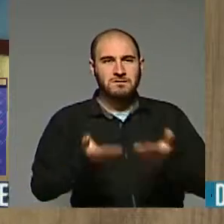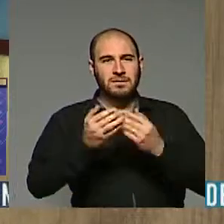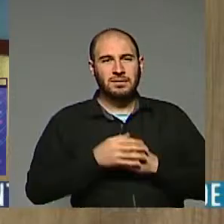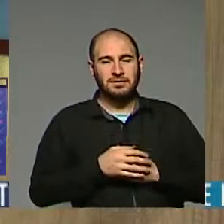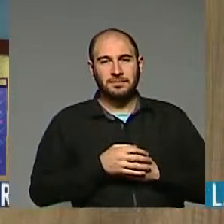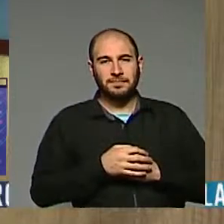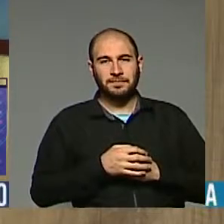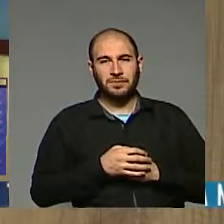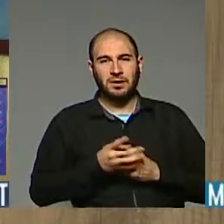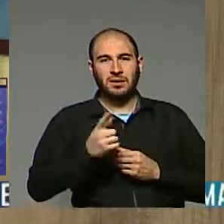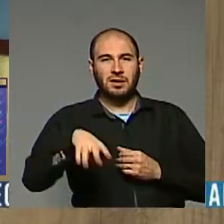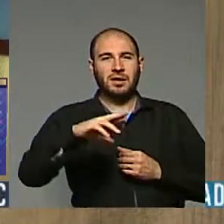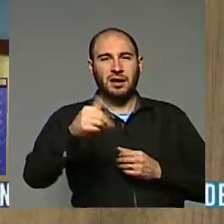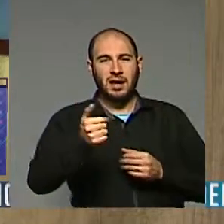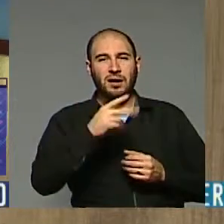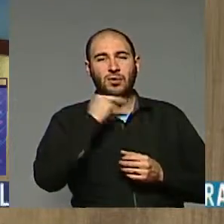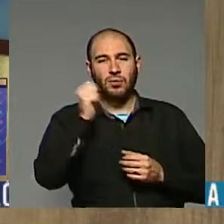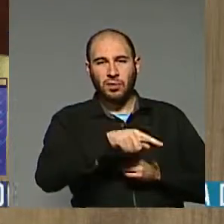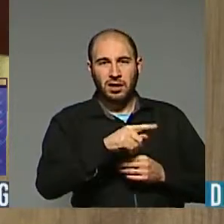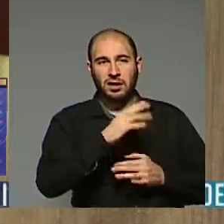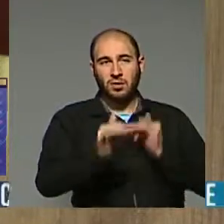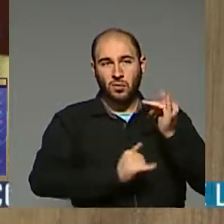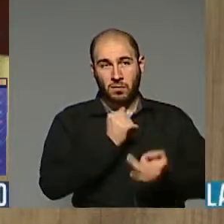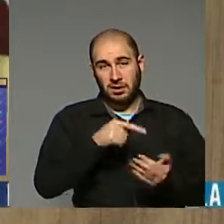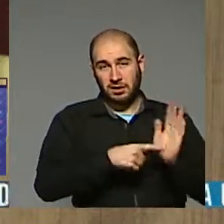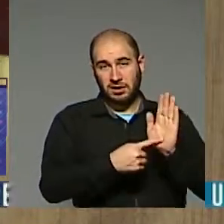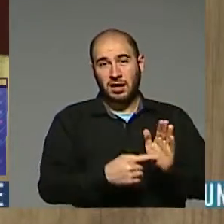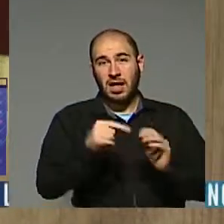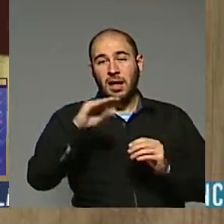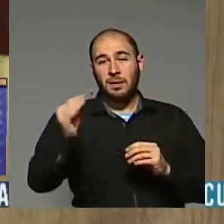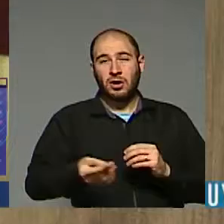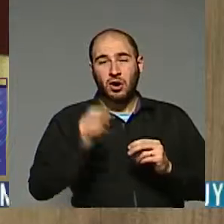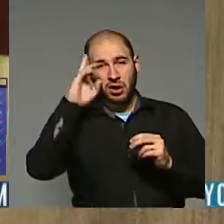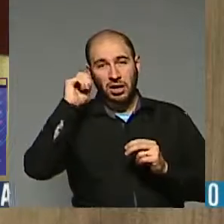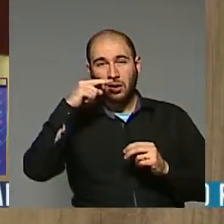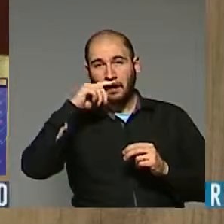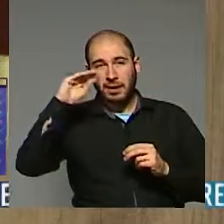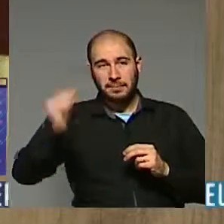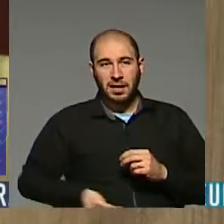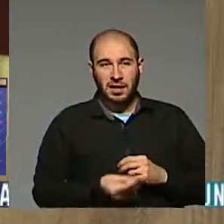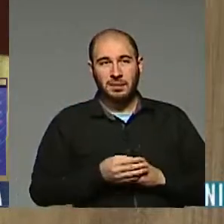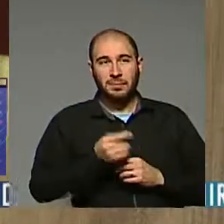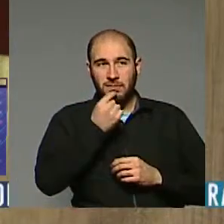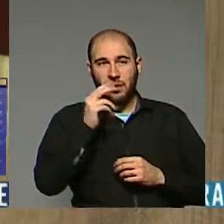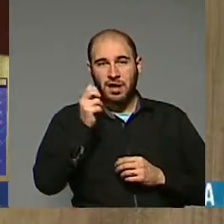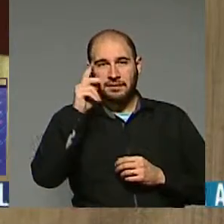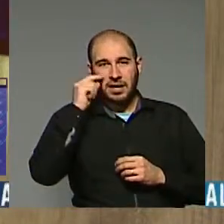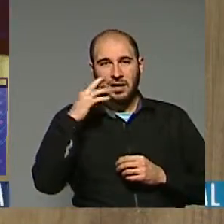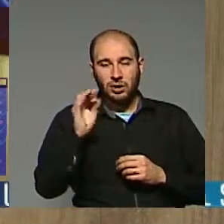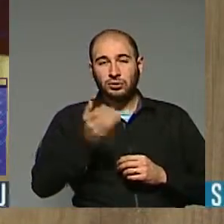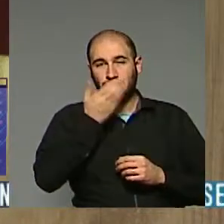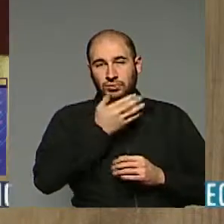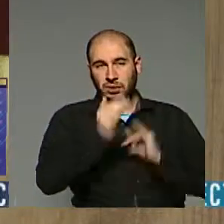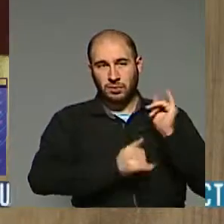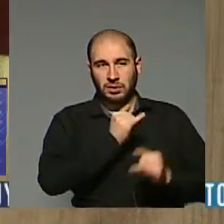a subirse al triunfo de Schiaretti y a decirles esto: perdió Cornejo, perdió Macri, el caso de Martín Aveiro, el intendente de